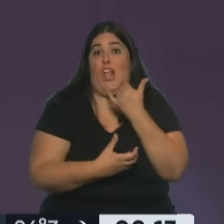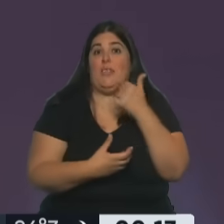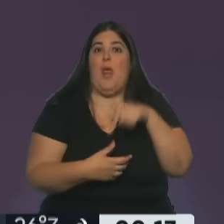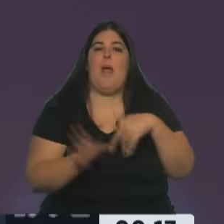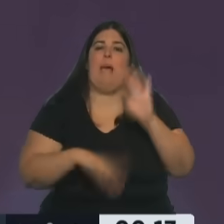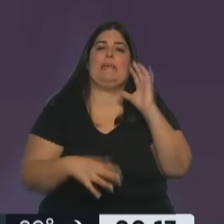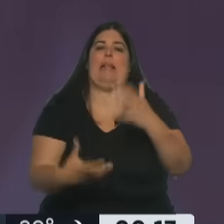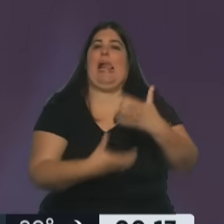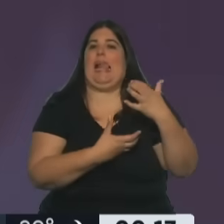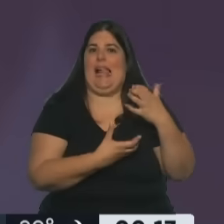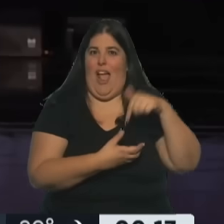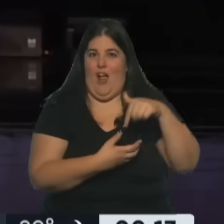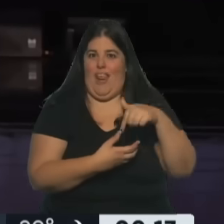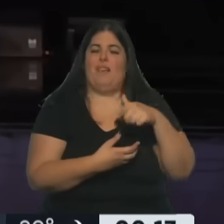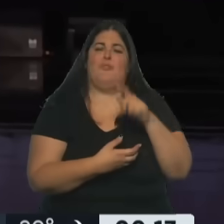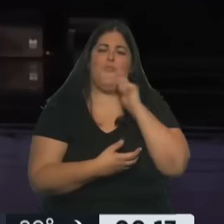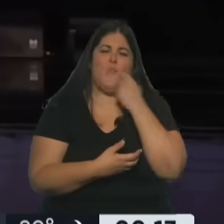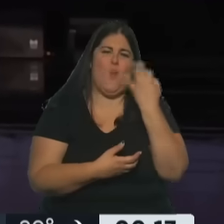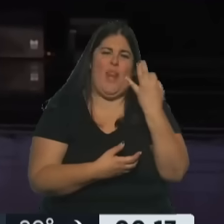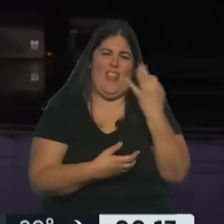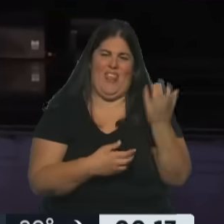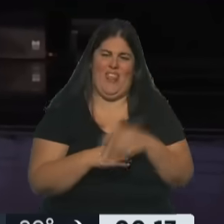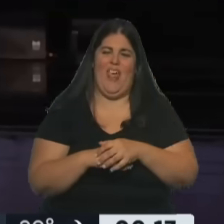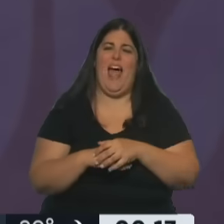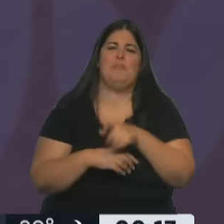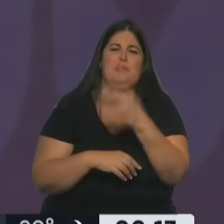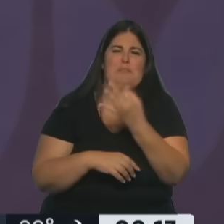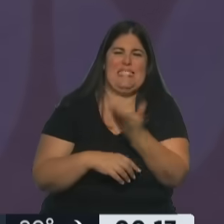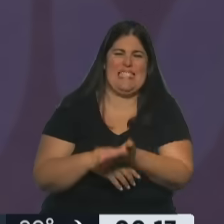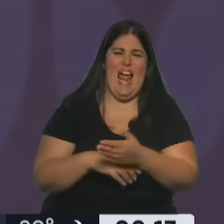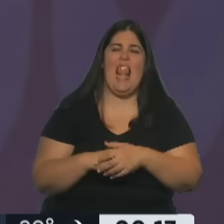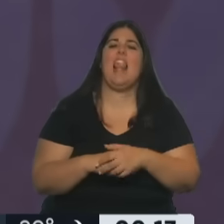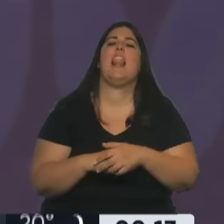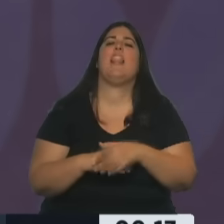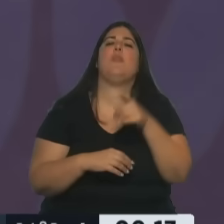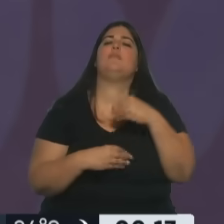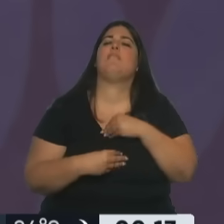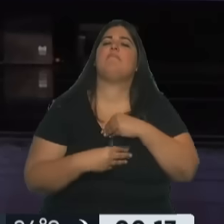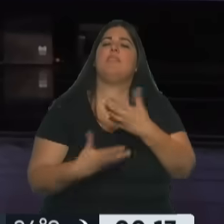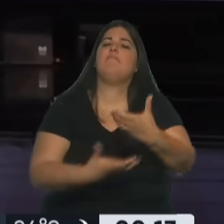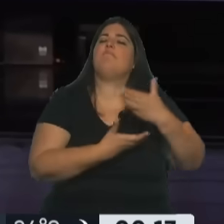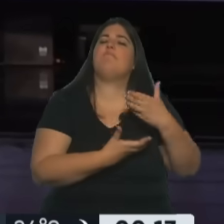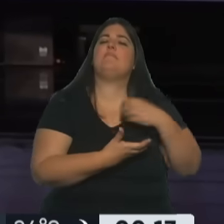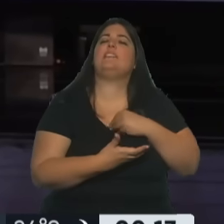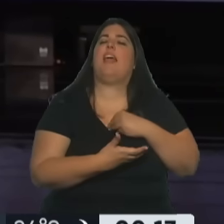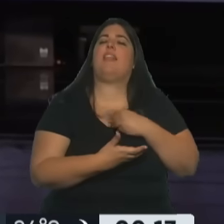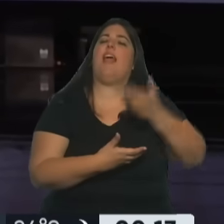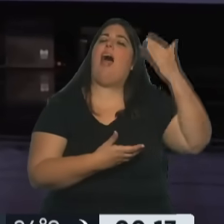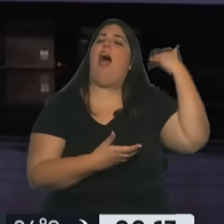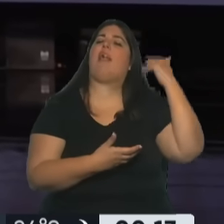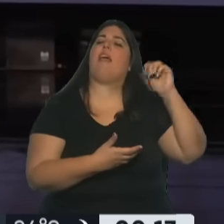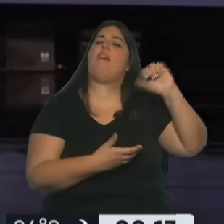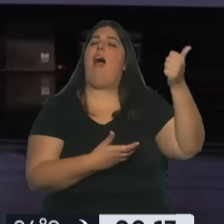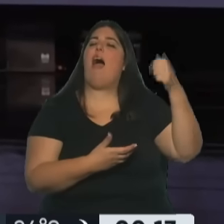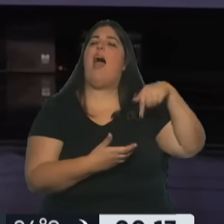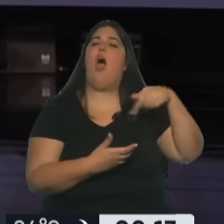tuve. Así que muy linda, muy especial. ¿Qué sentiste al portarla ahora y qué sentiste al ganarla en aquella oportunidad? Porque